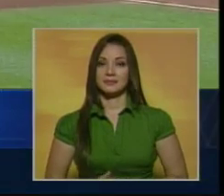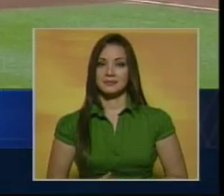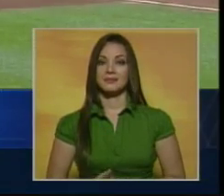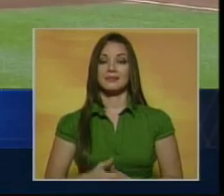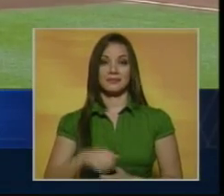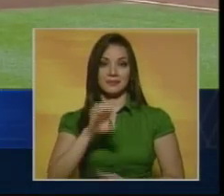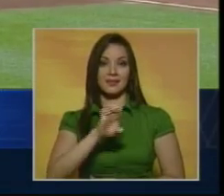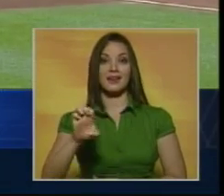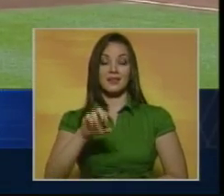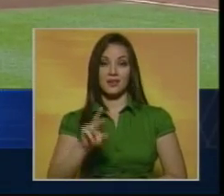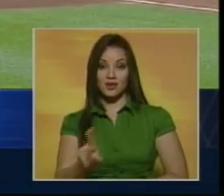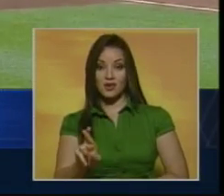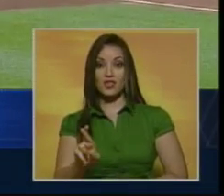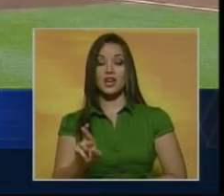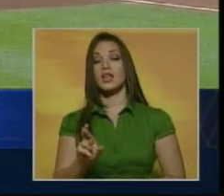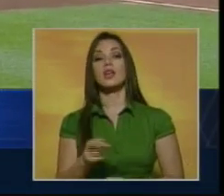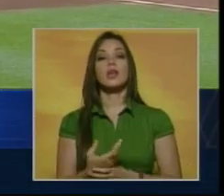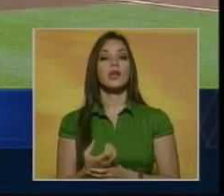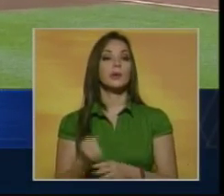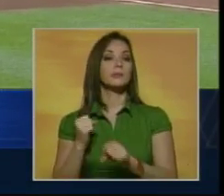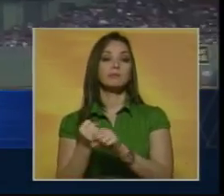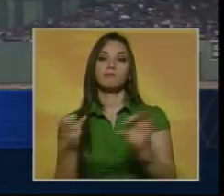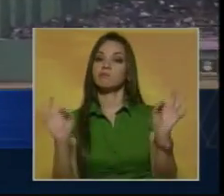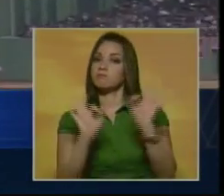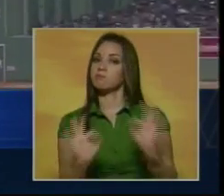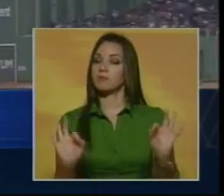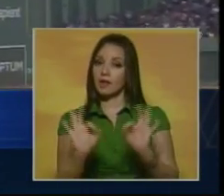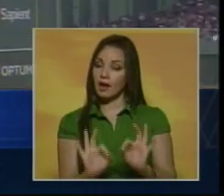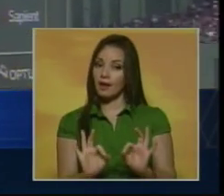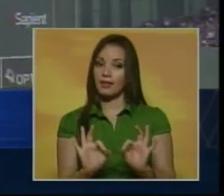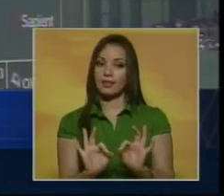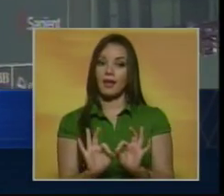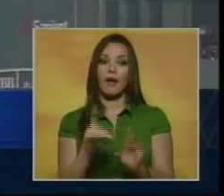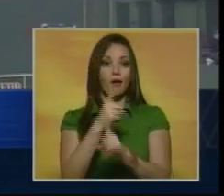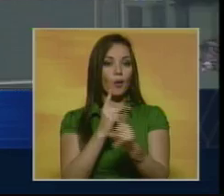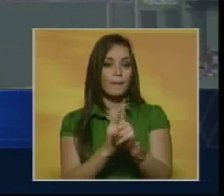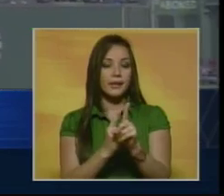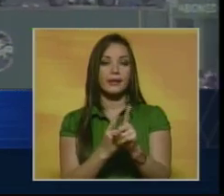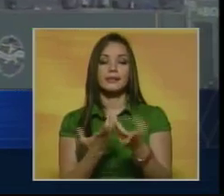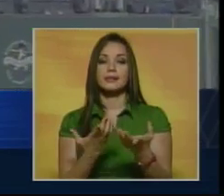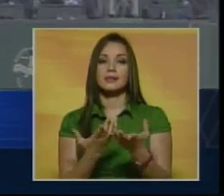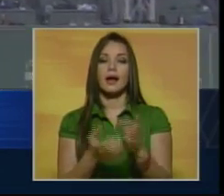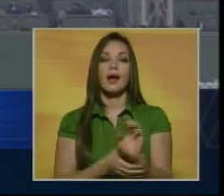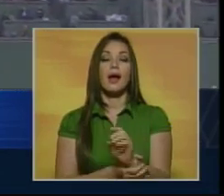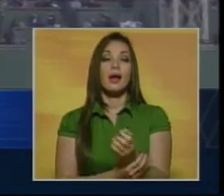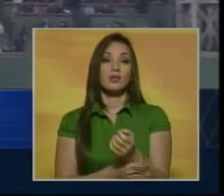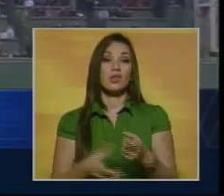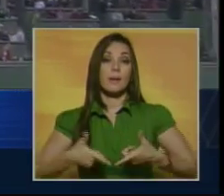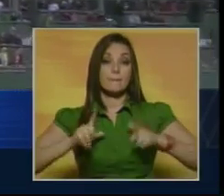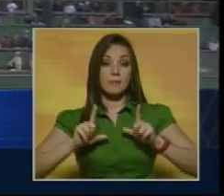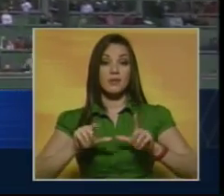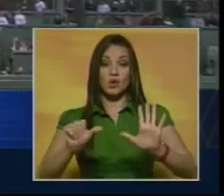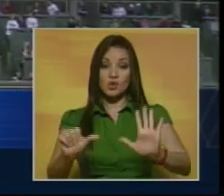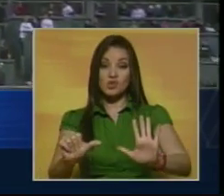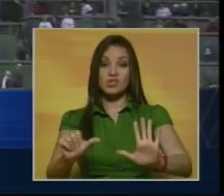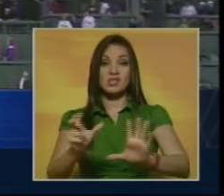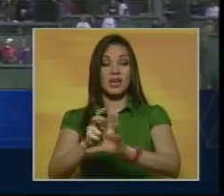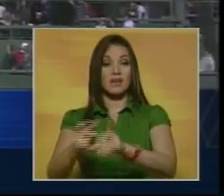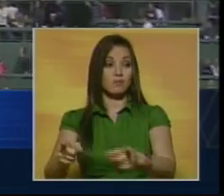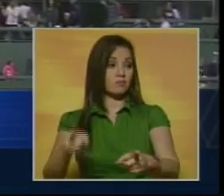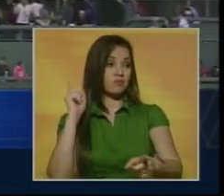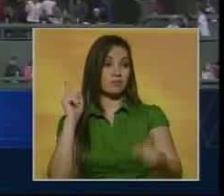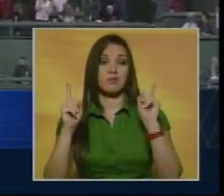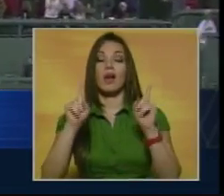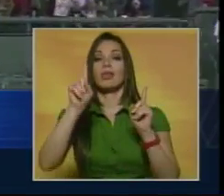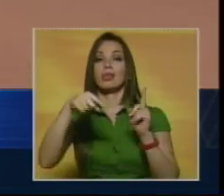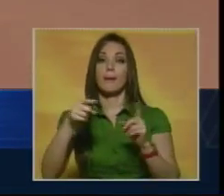Eduardo Rodríguez se fue sin decisión de su apertura de este lunes ante los Rays de Tampa Bay tras lanzar 6 episodios en los que permitió 6 imparables, entre ellos un